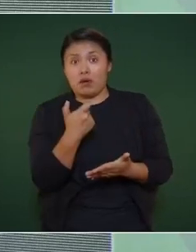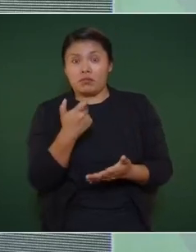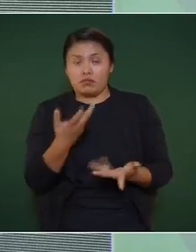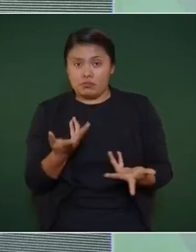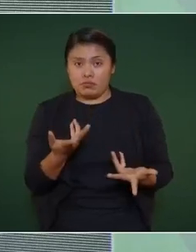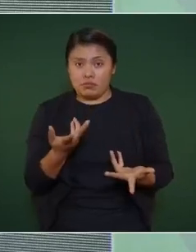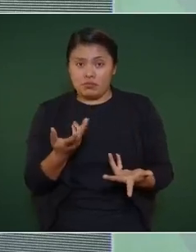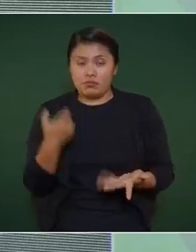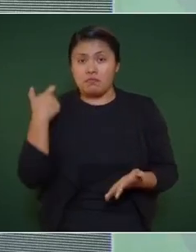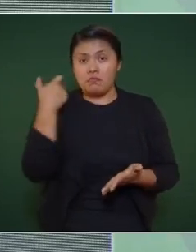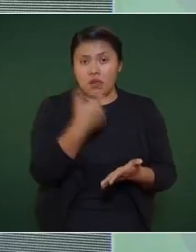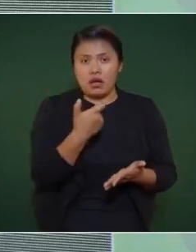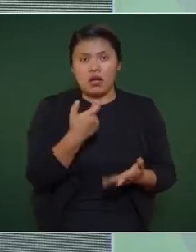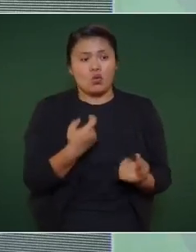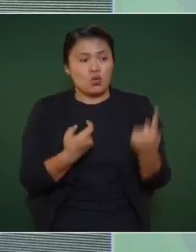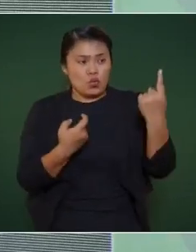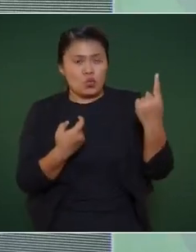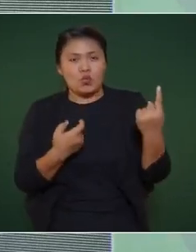por recluso.